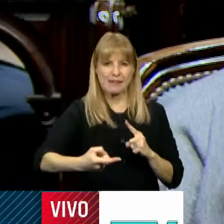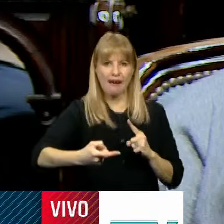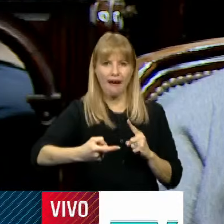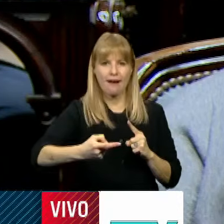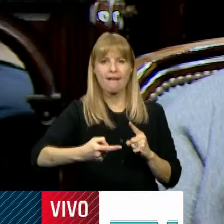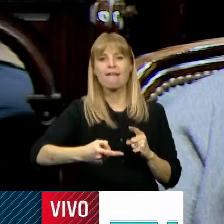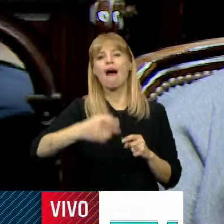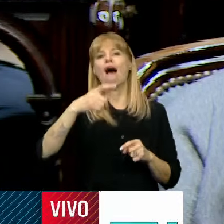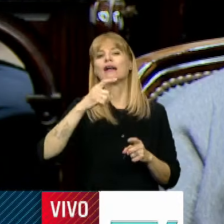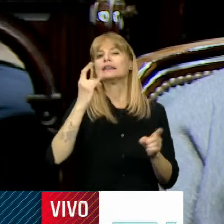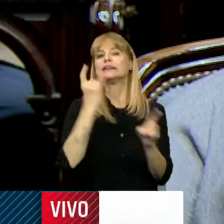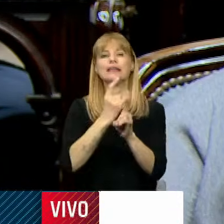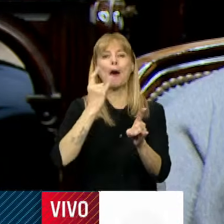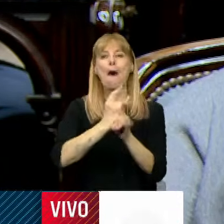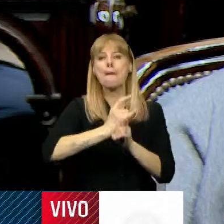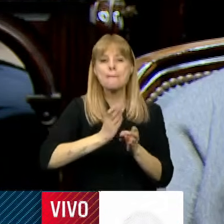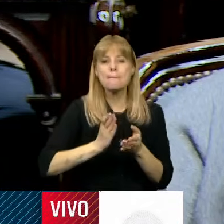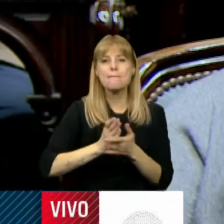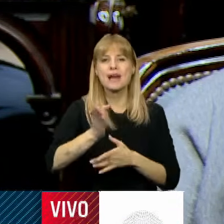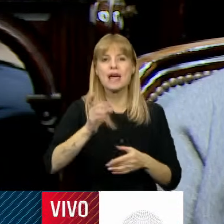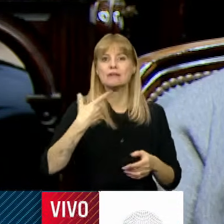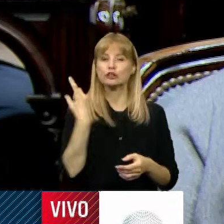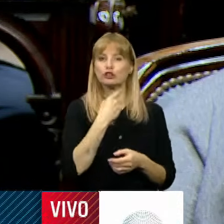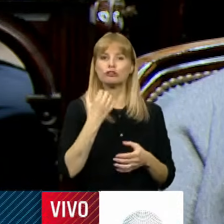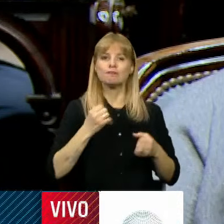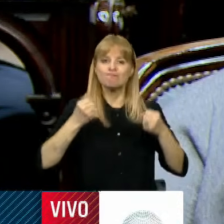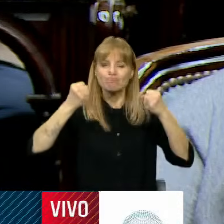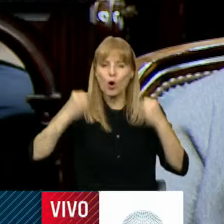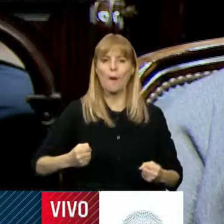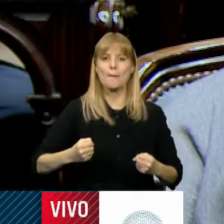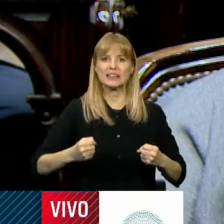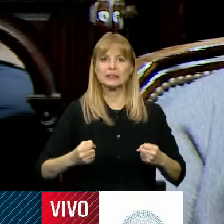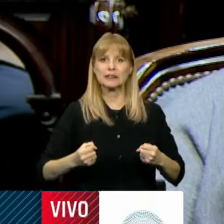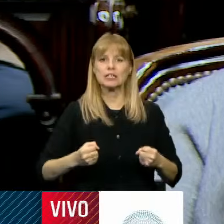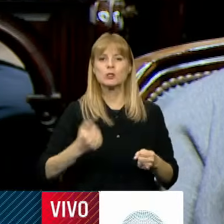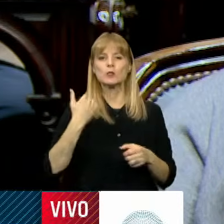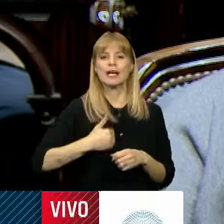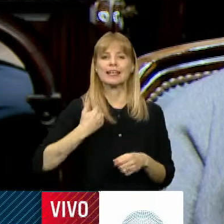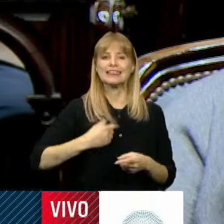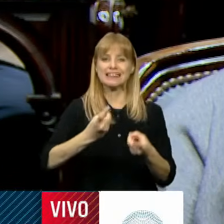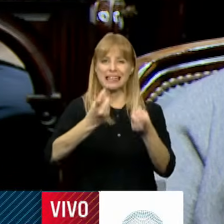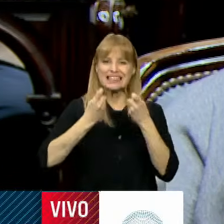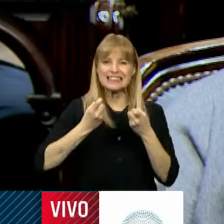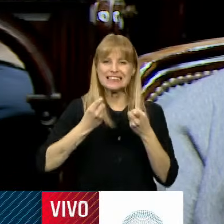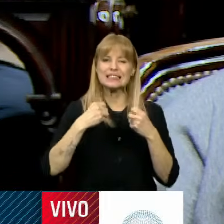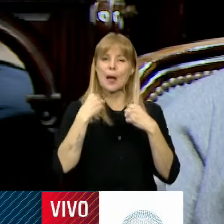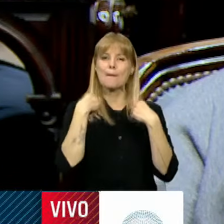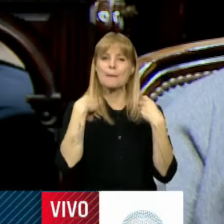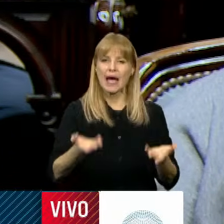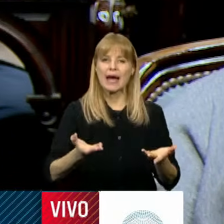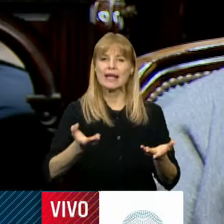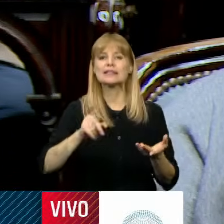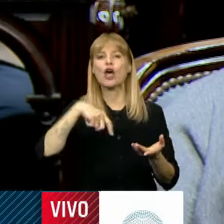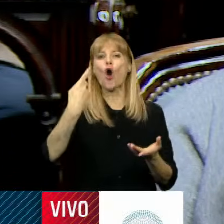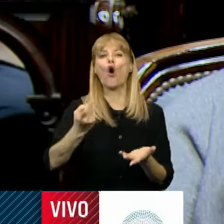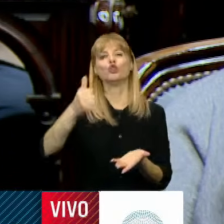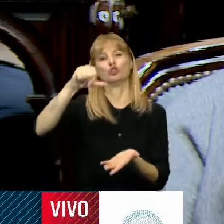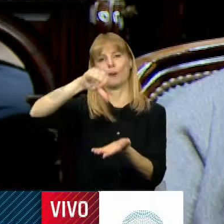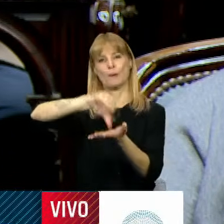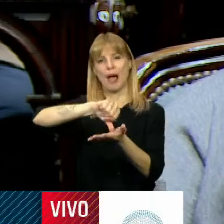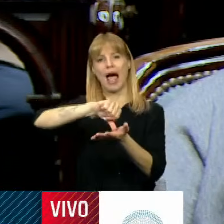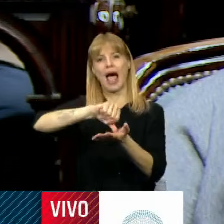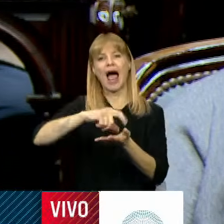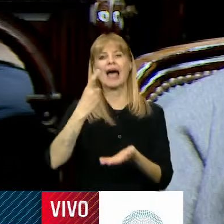haremos en cada uno de los lugares porque estamos convencidos de que la Argentina se necesita y se merece otro país con